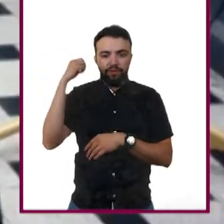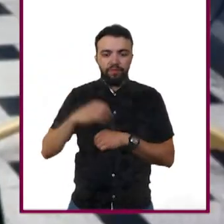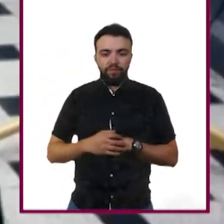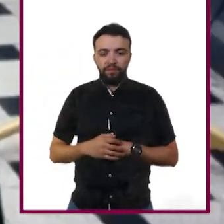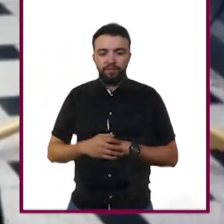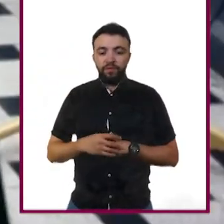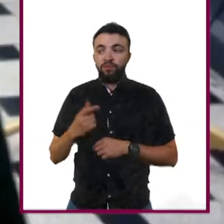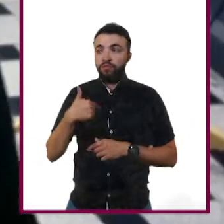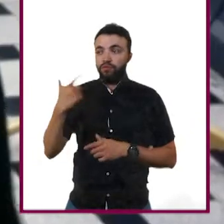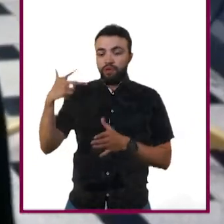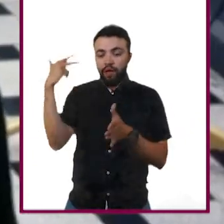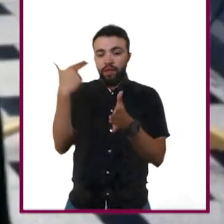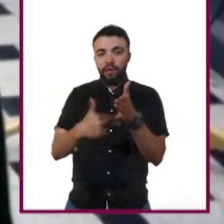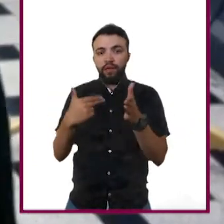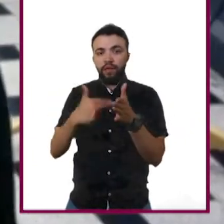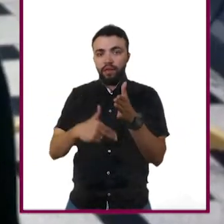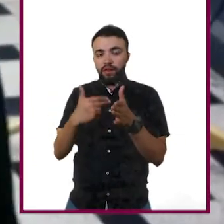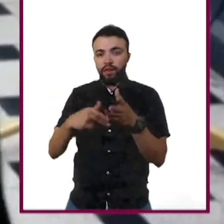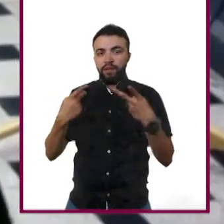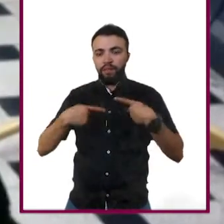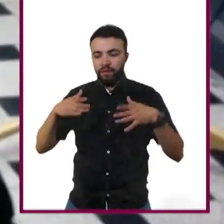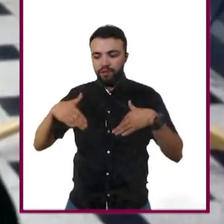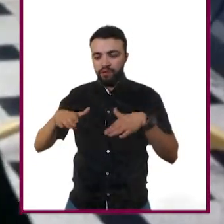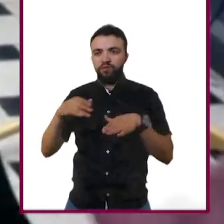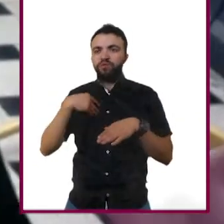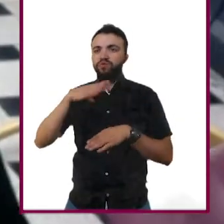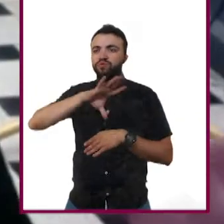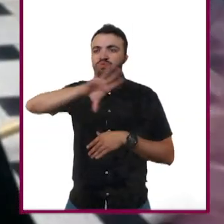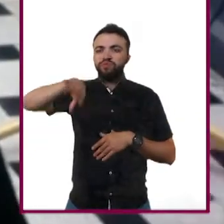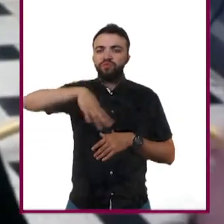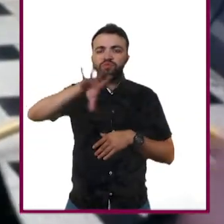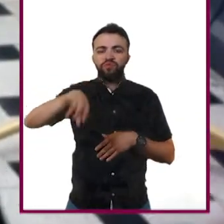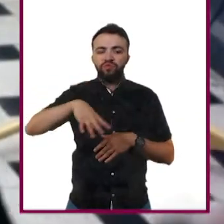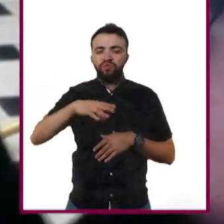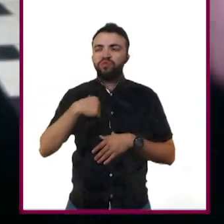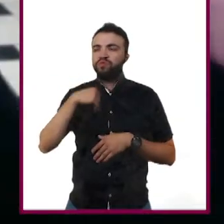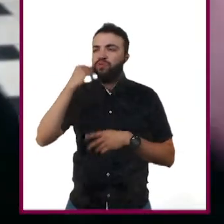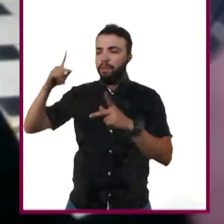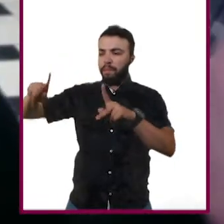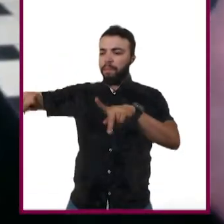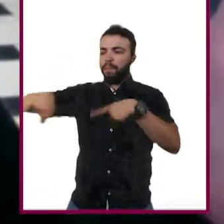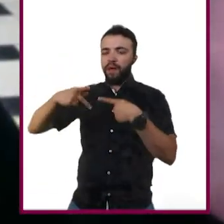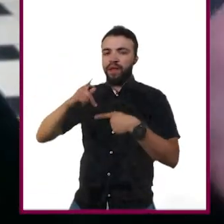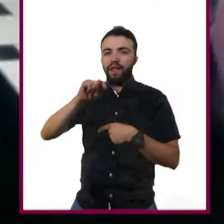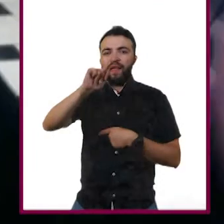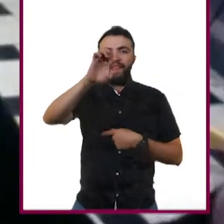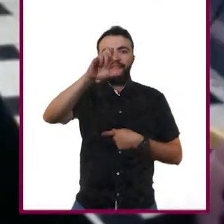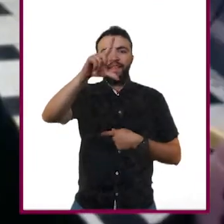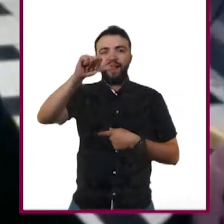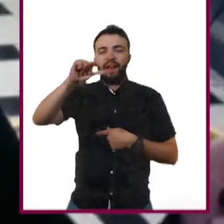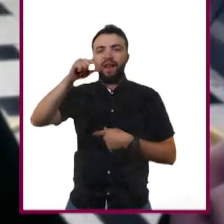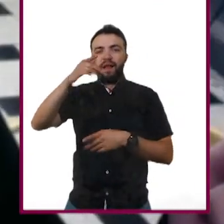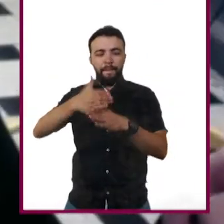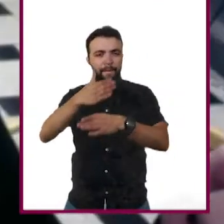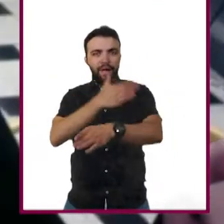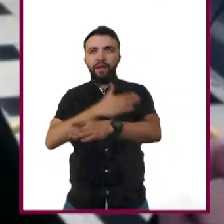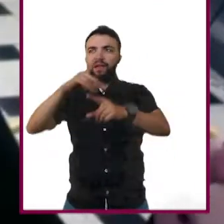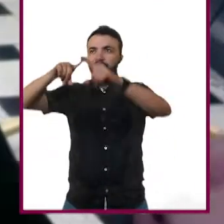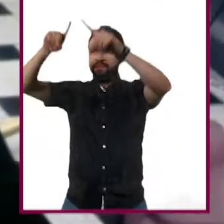un taller de un tejedor, iba yo a buscar quería que me vendiera un telar de madera para